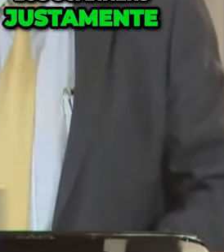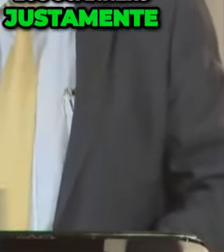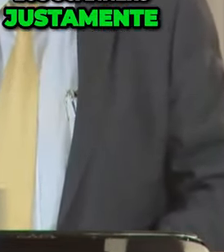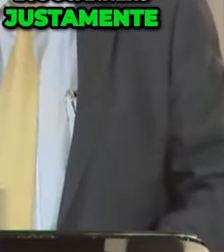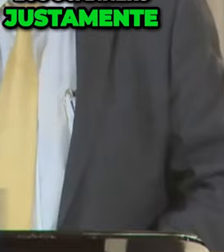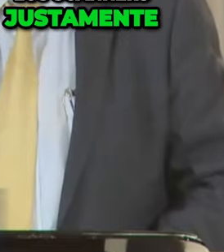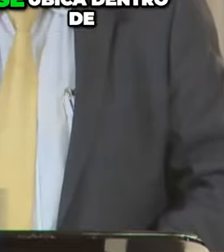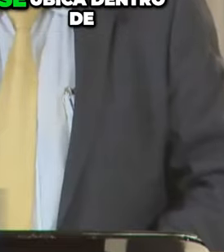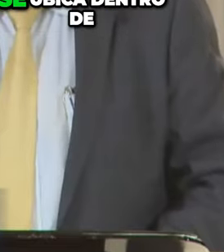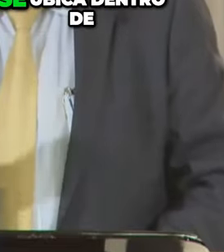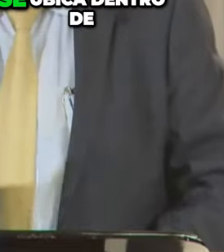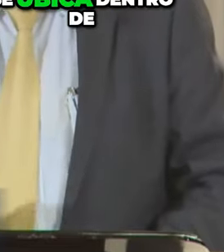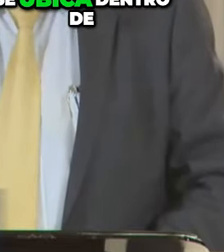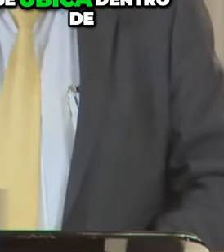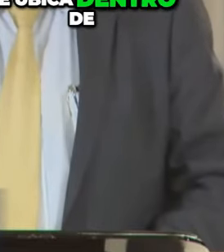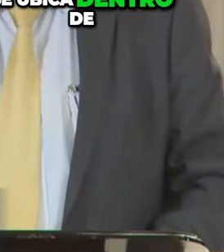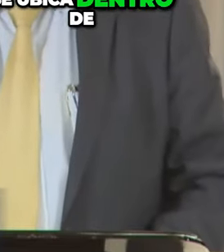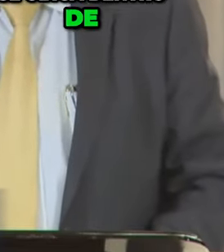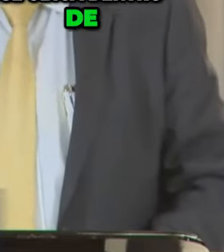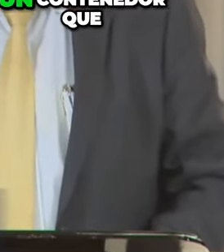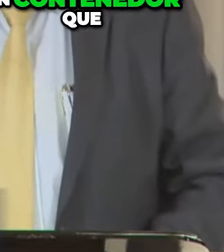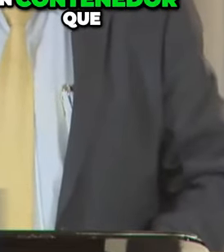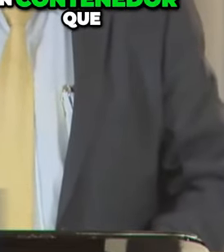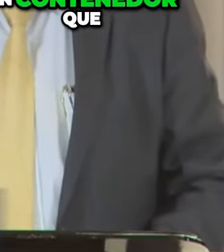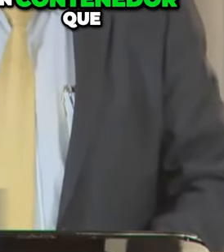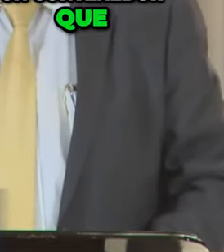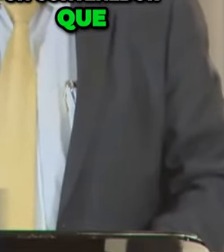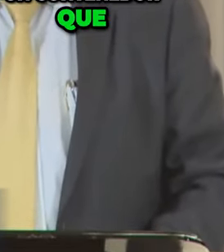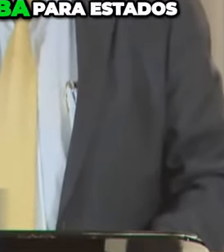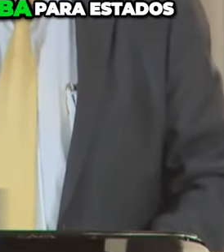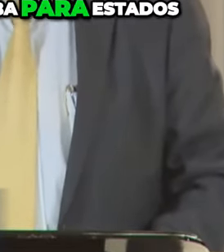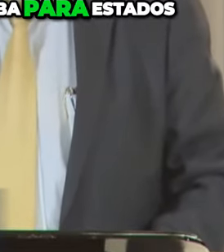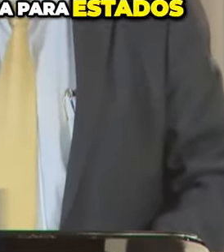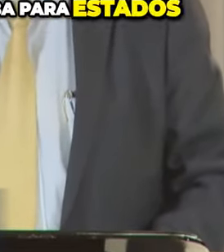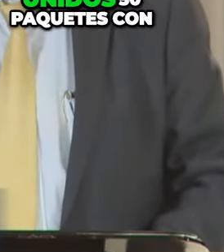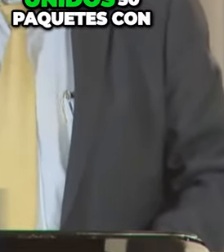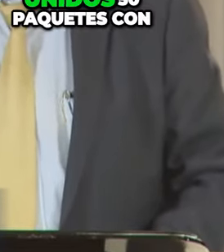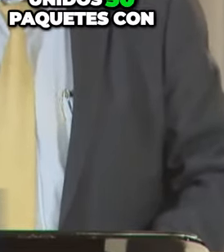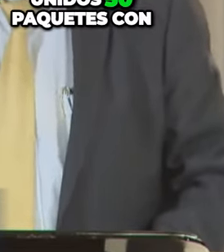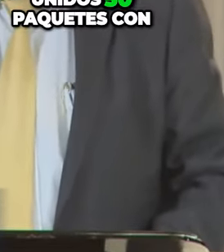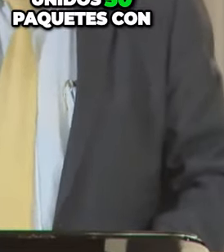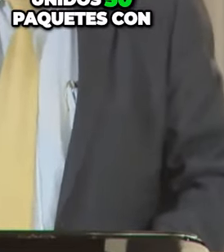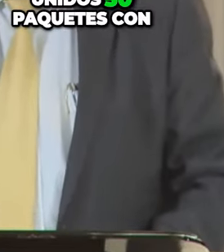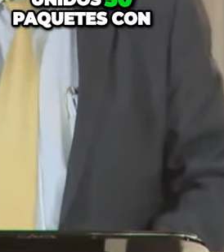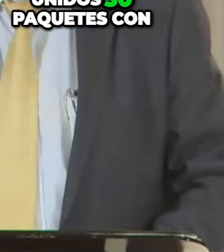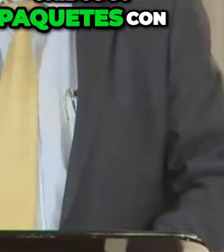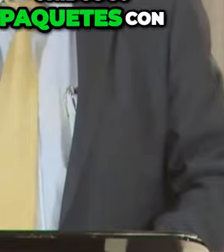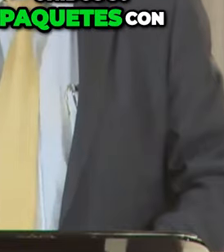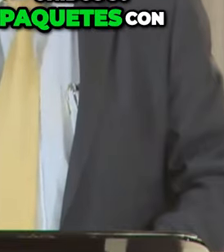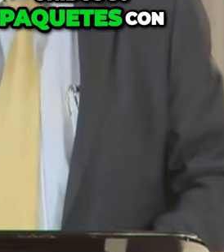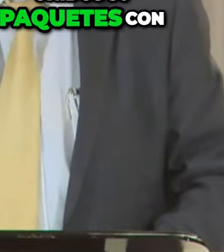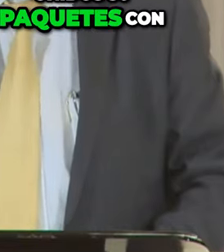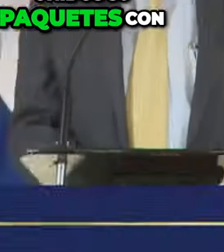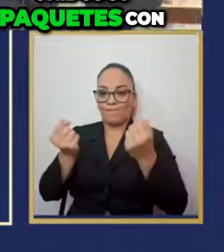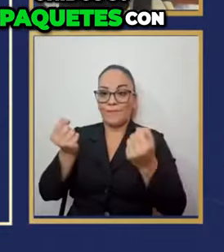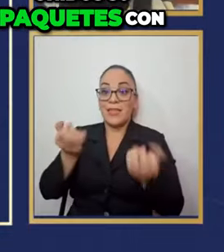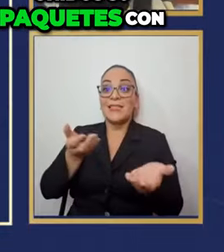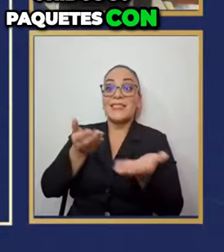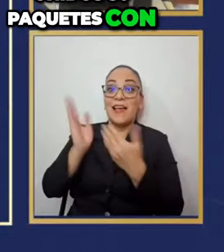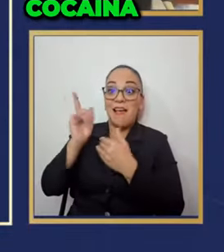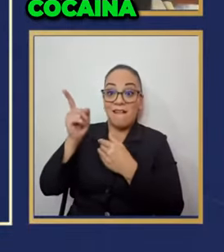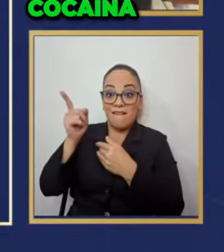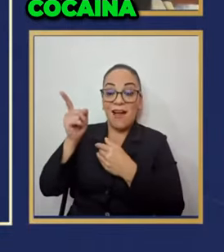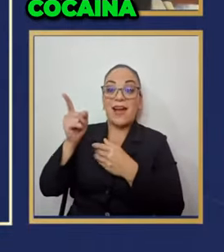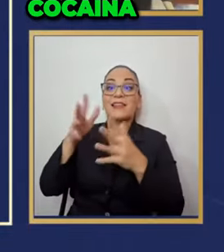escáneres, justamente se ubica dentro de un contenedor que iba para Estados Unidos 50